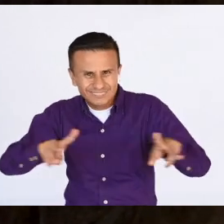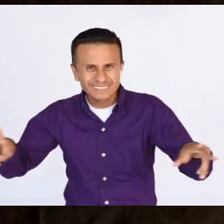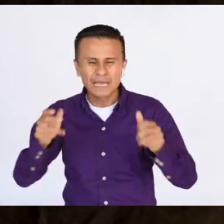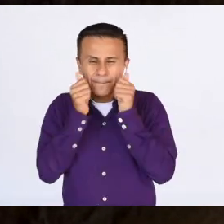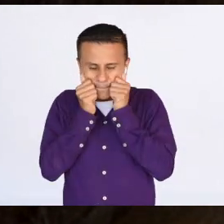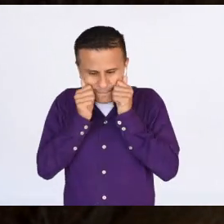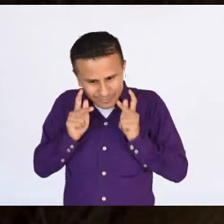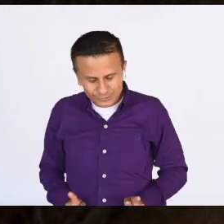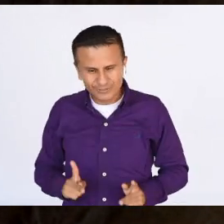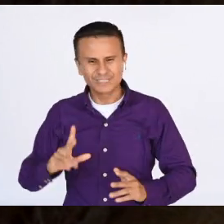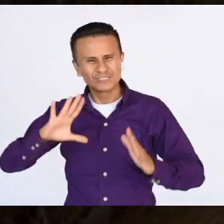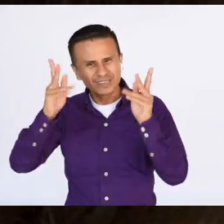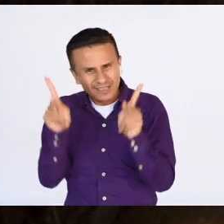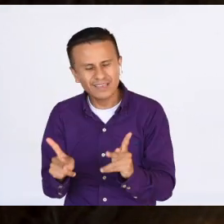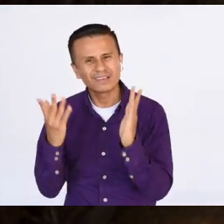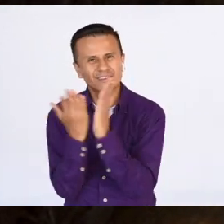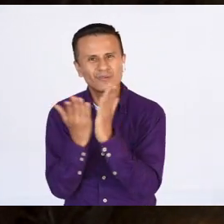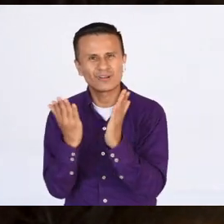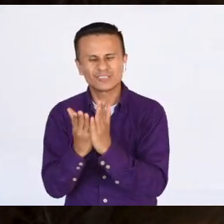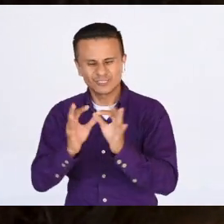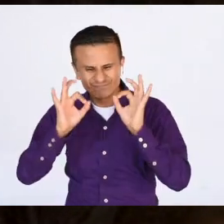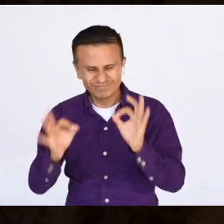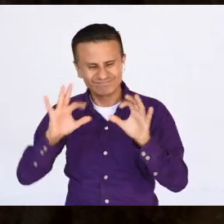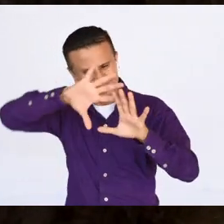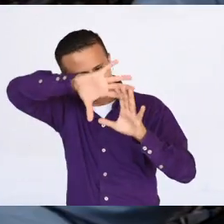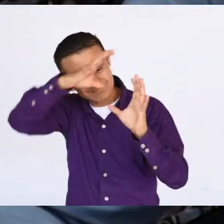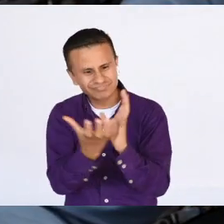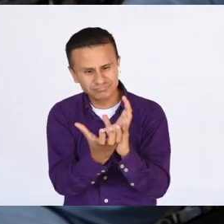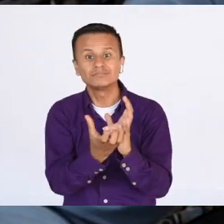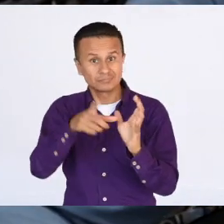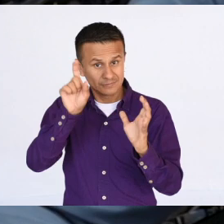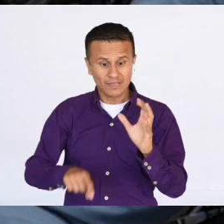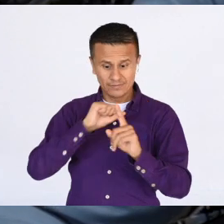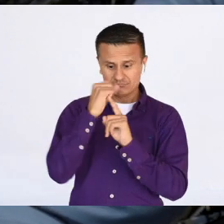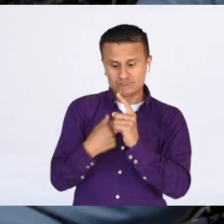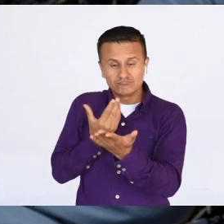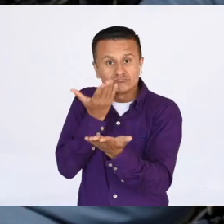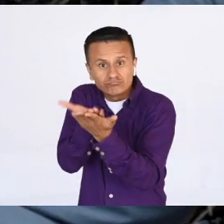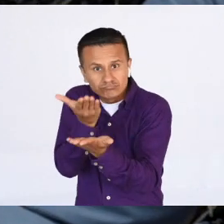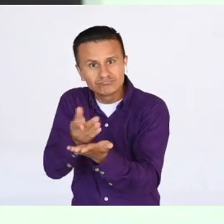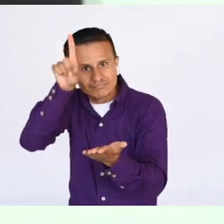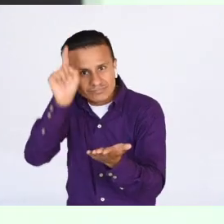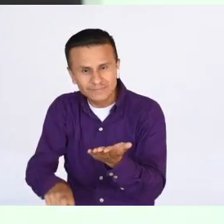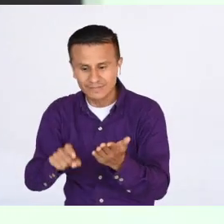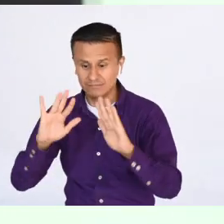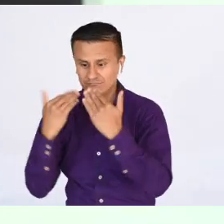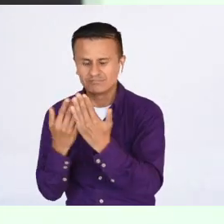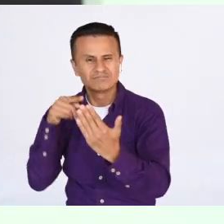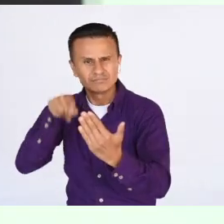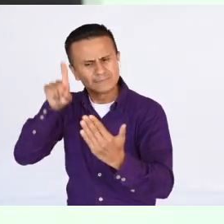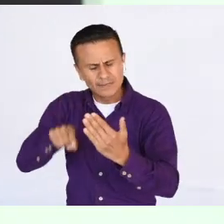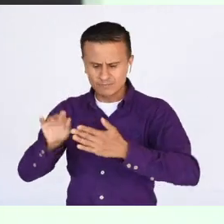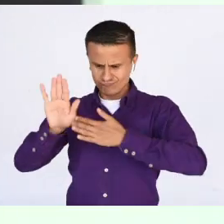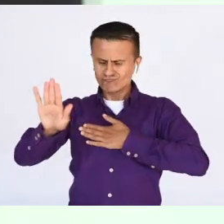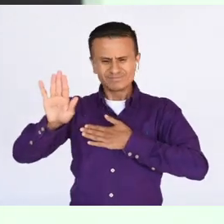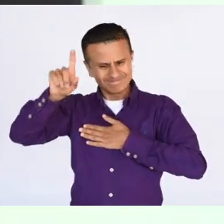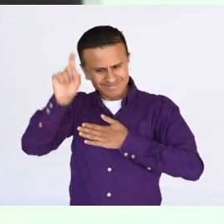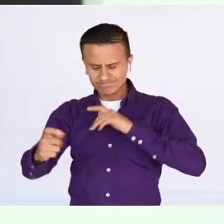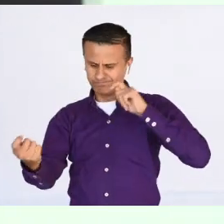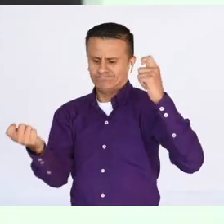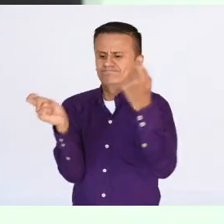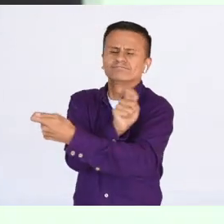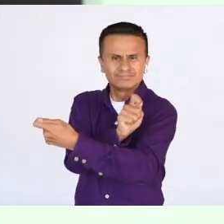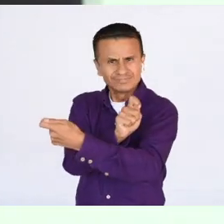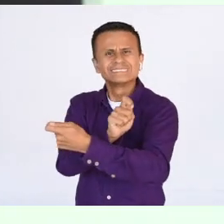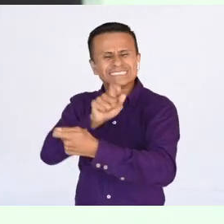diversidad, de la condición humana. La educación para la ciudadanía global es una propuesta social a través de la cual la escuela se